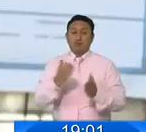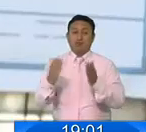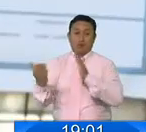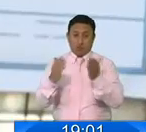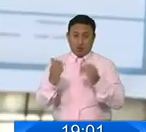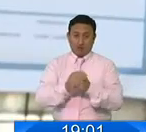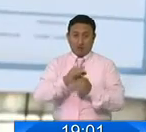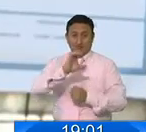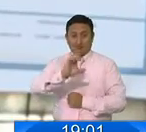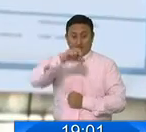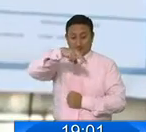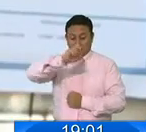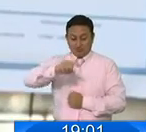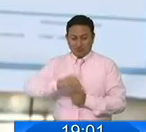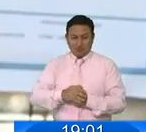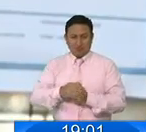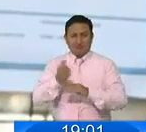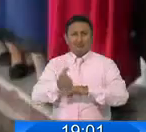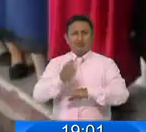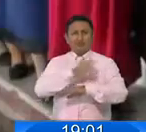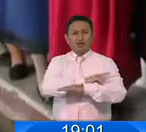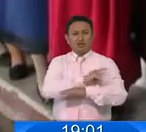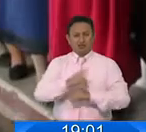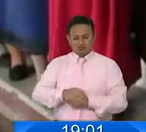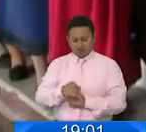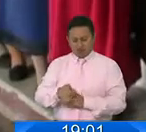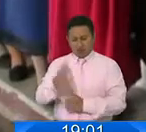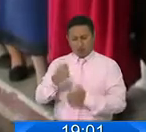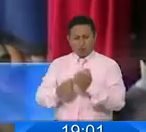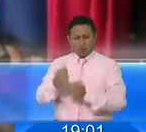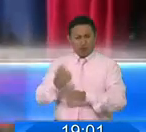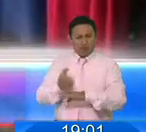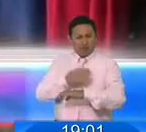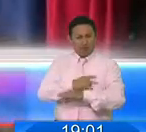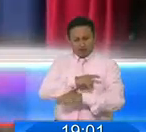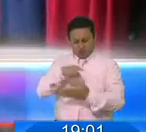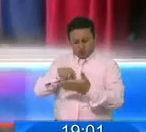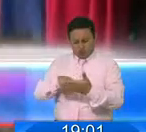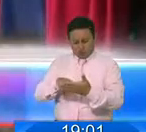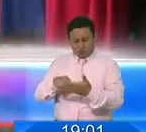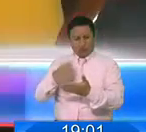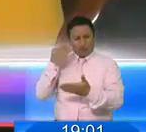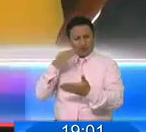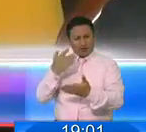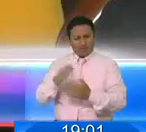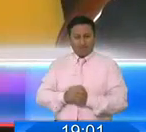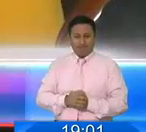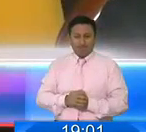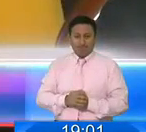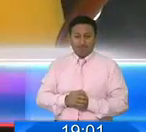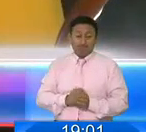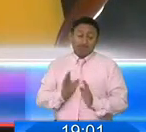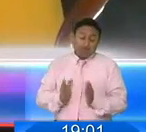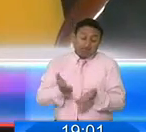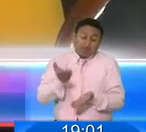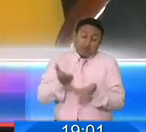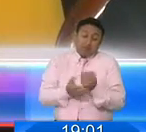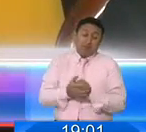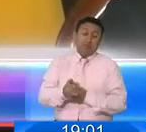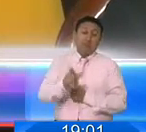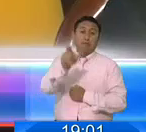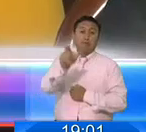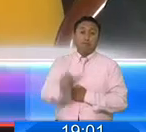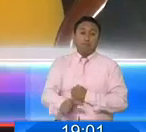detalló irregularidades que se habrían registrado en procesos electorales anteriores quizás los ciudadanos no hemos sido